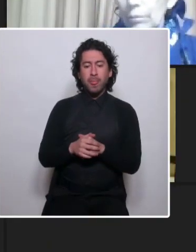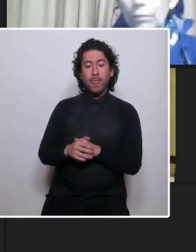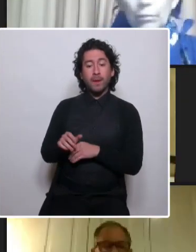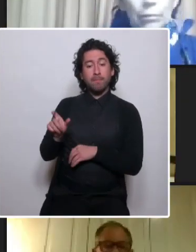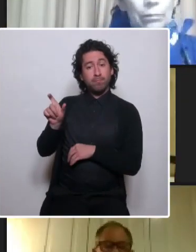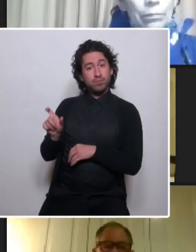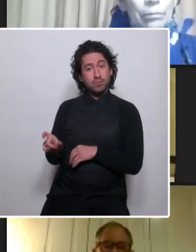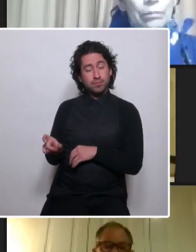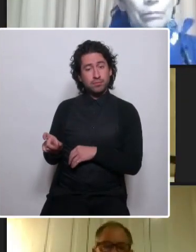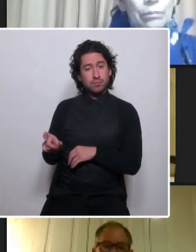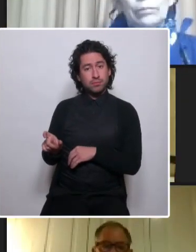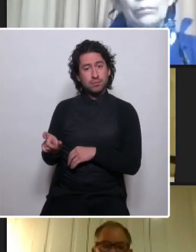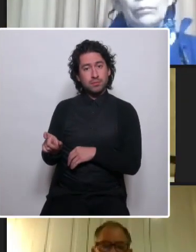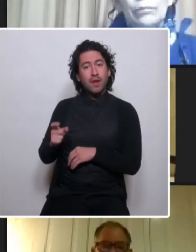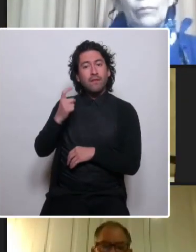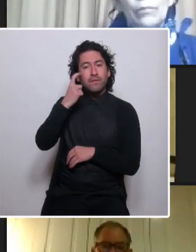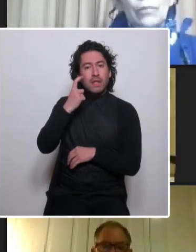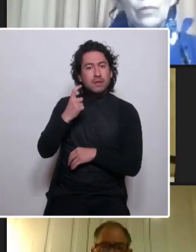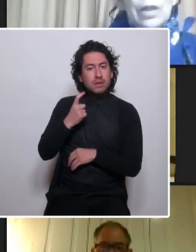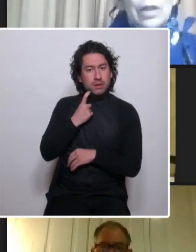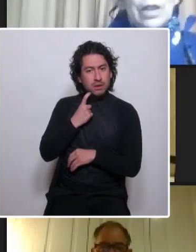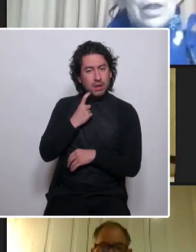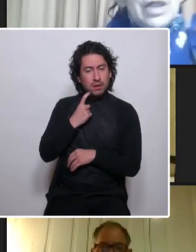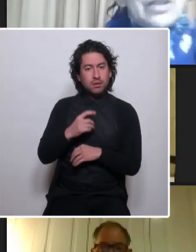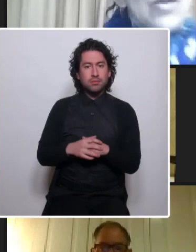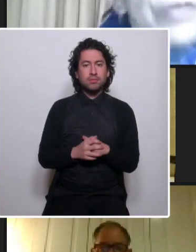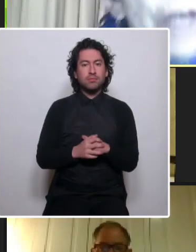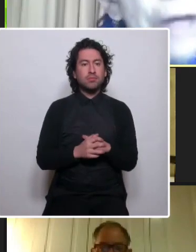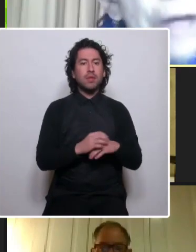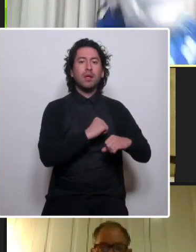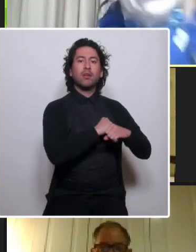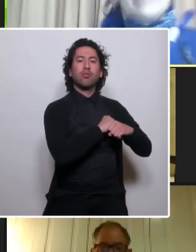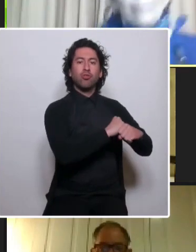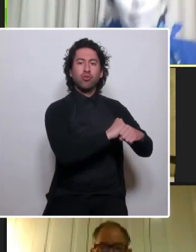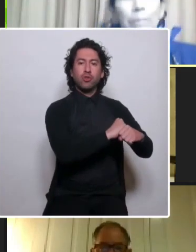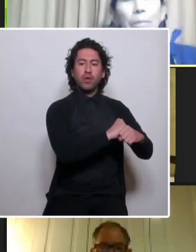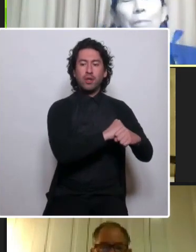Convencional Francisca Linconao. En contra.